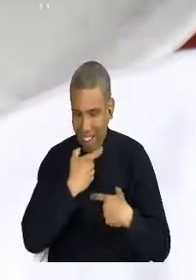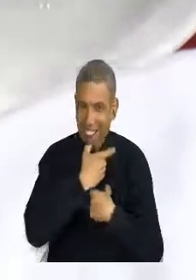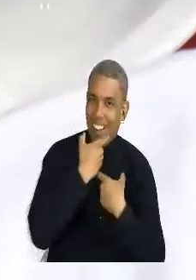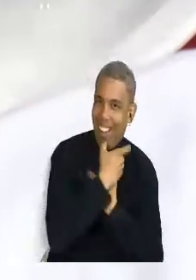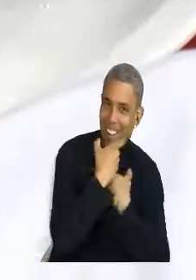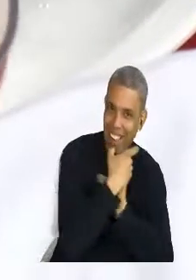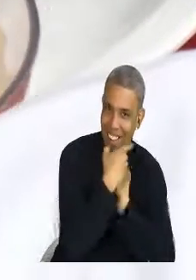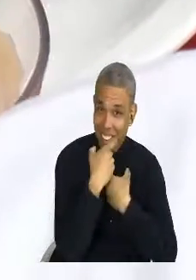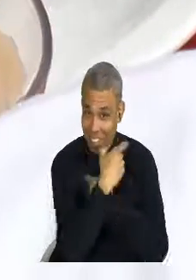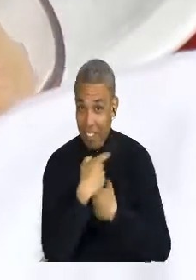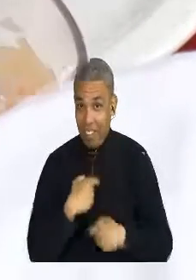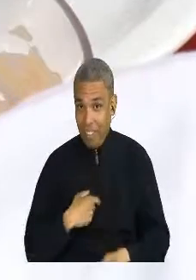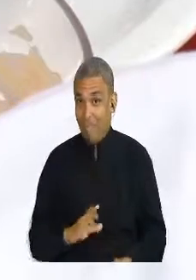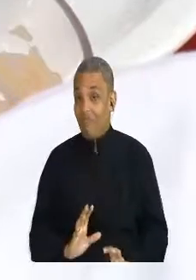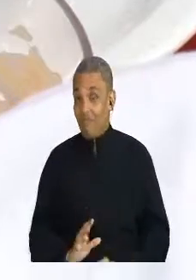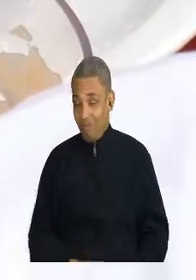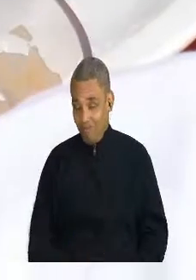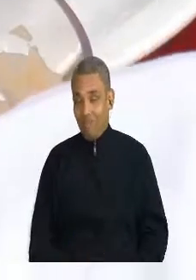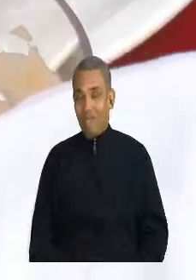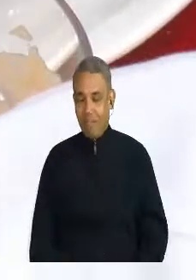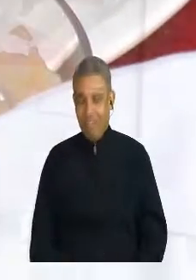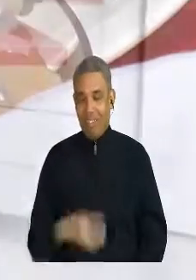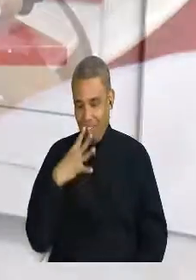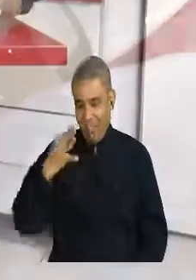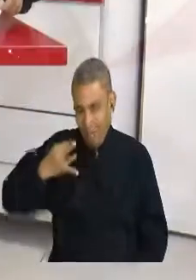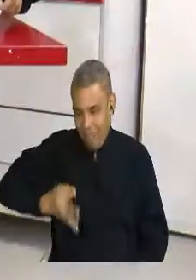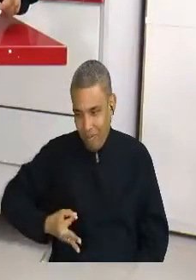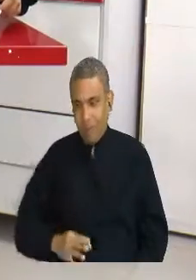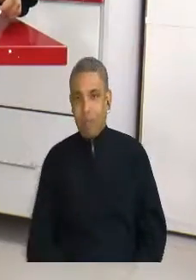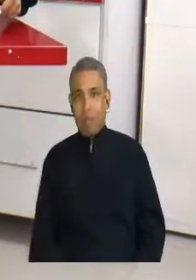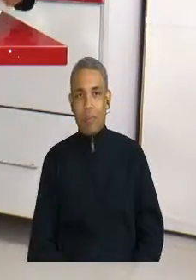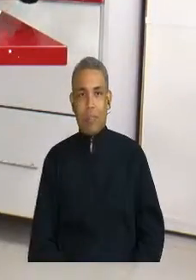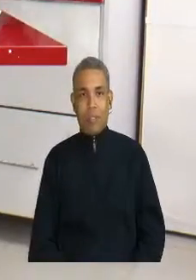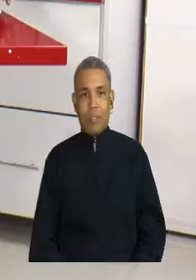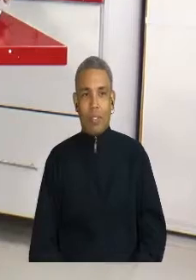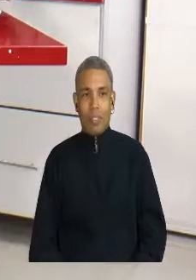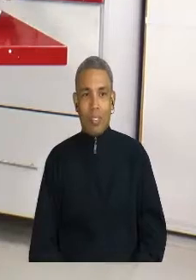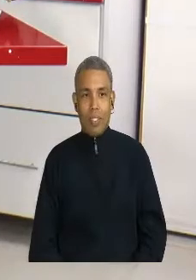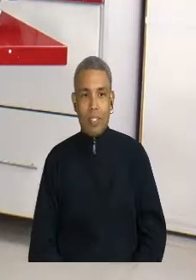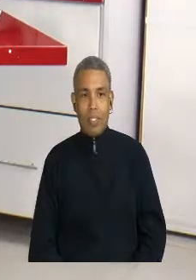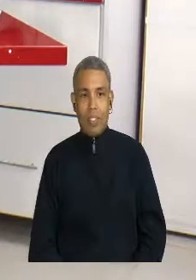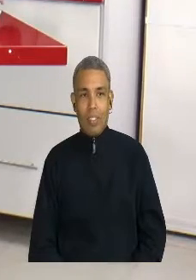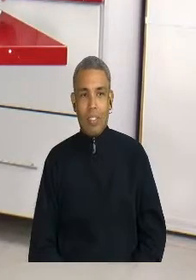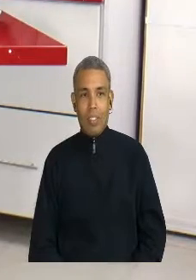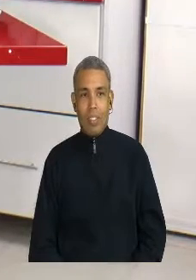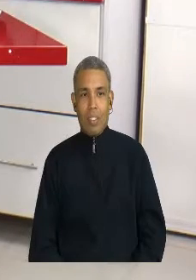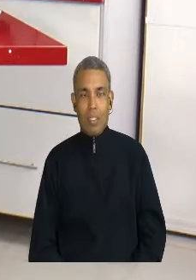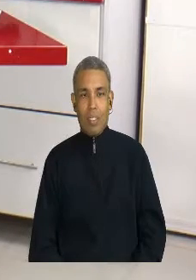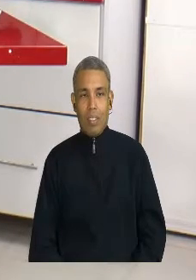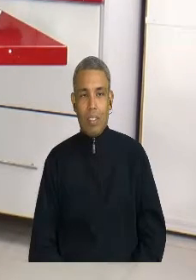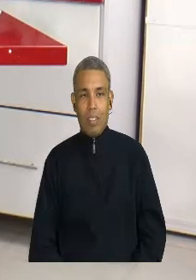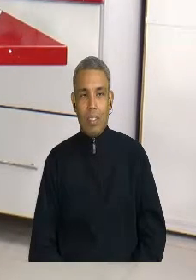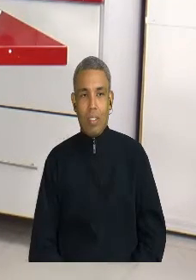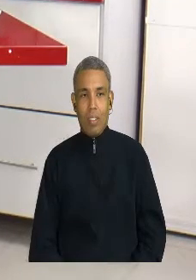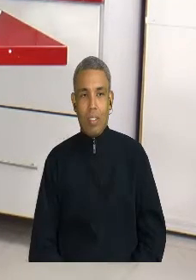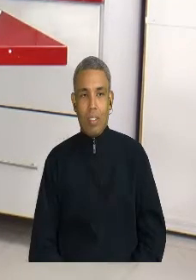O sea, detrás de cámara se ríen. Traje unos chips de plátano. Ajá. ¿Sí? Aquí voy a colocar nuestros